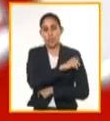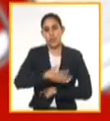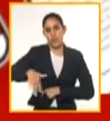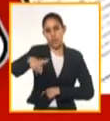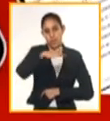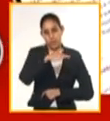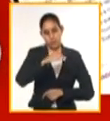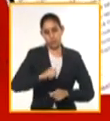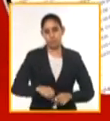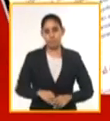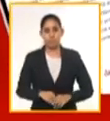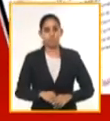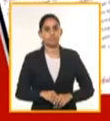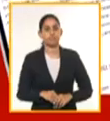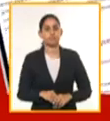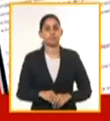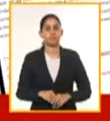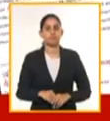digital.